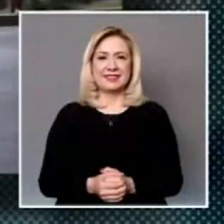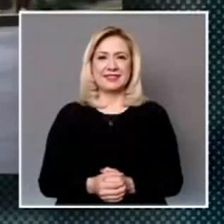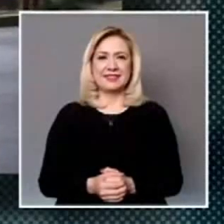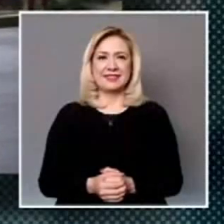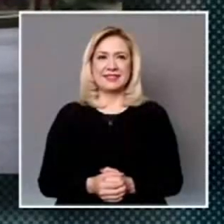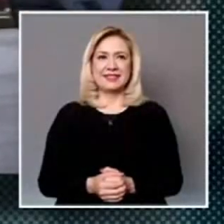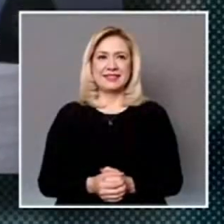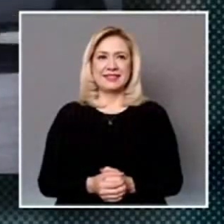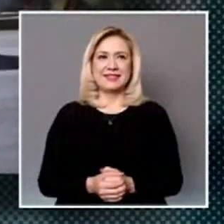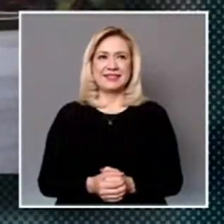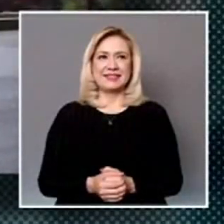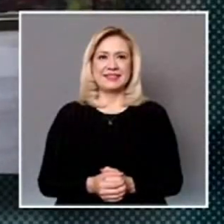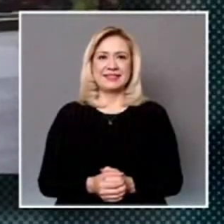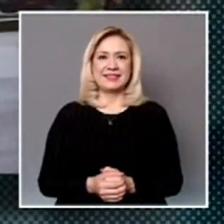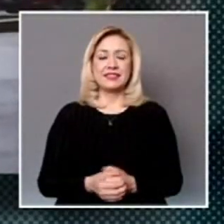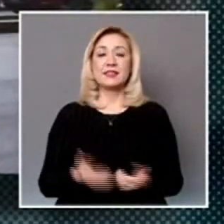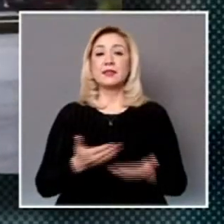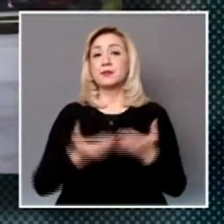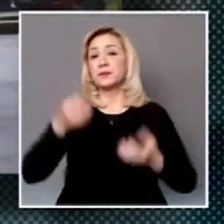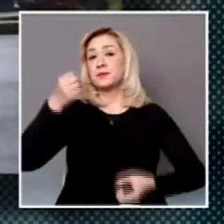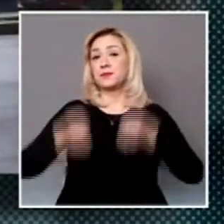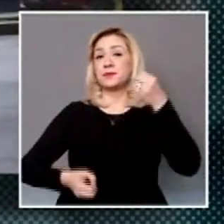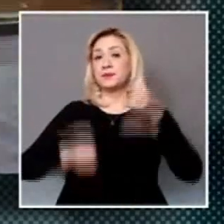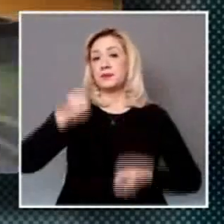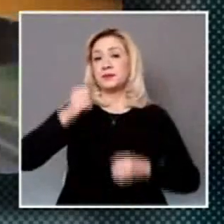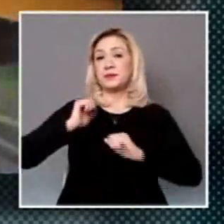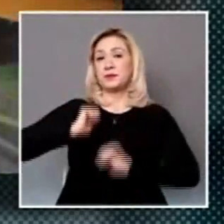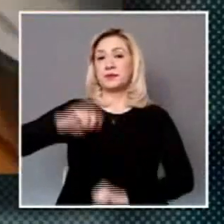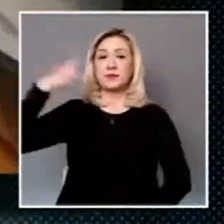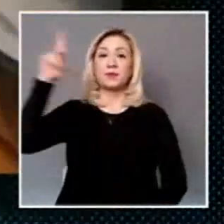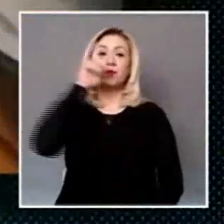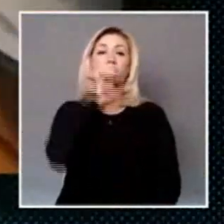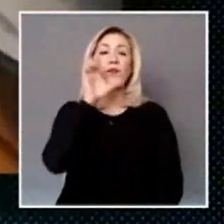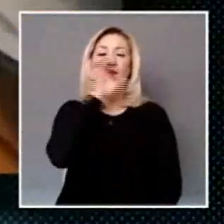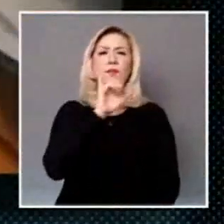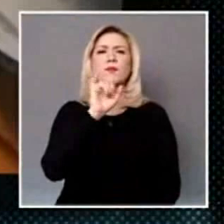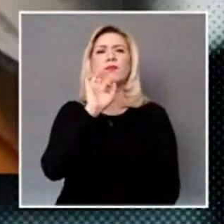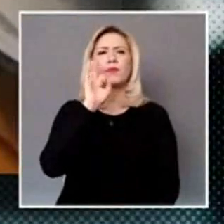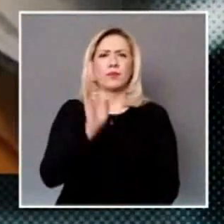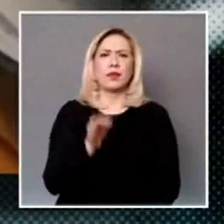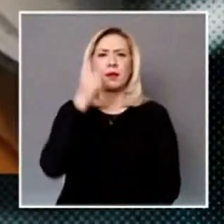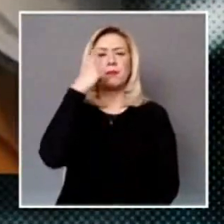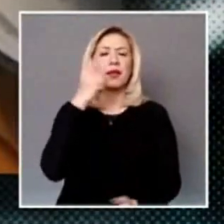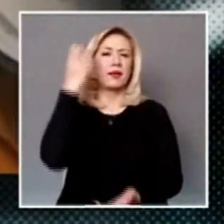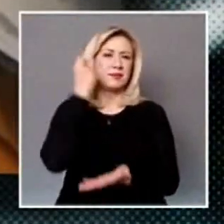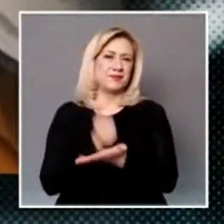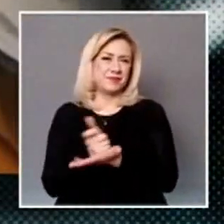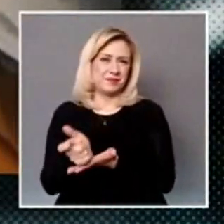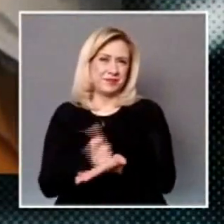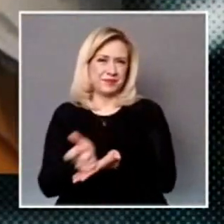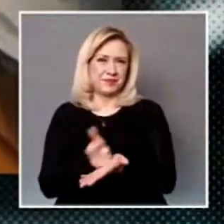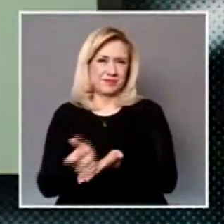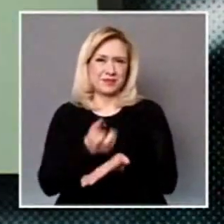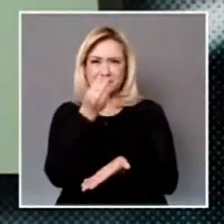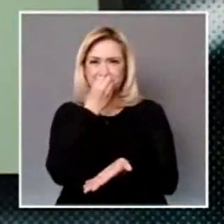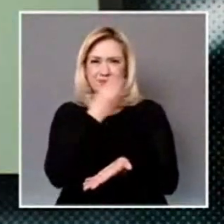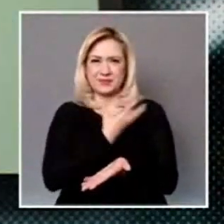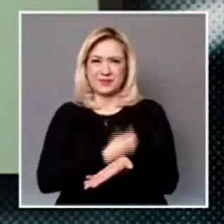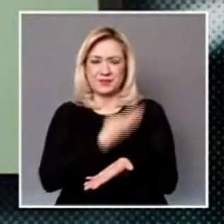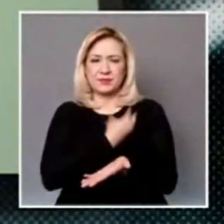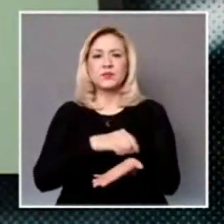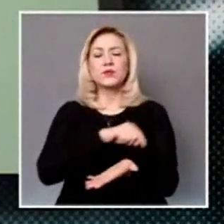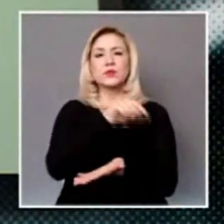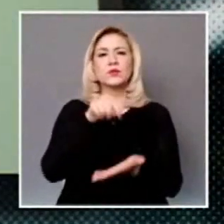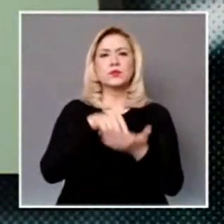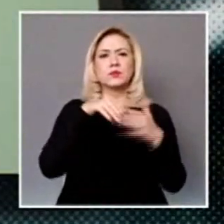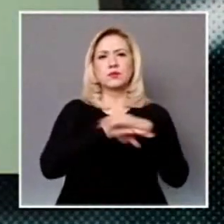El Poder Judicial de Aguascalientes habilitó el trámite de pensión alimenticia por comparecencia en el Centro de Justicia para las Mujeres,